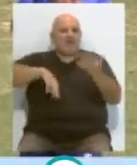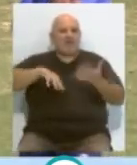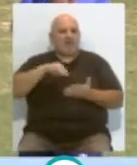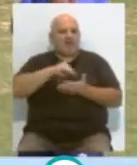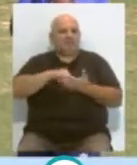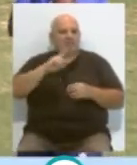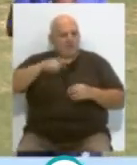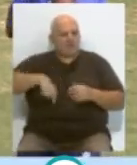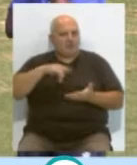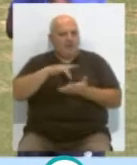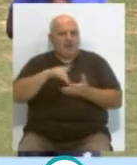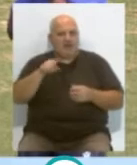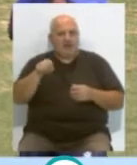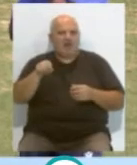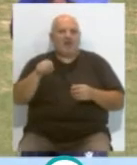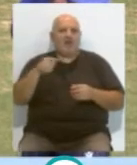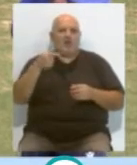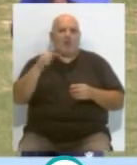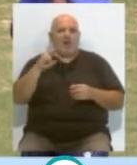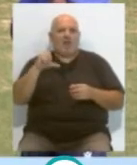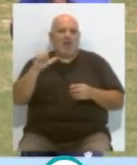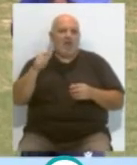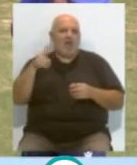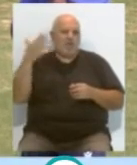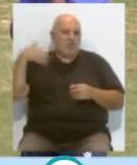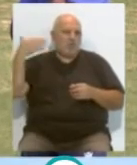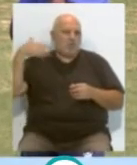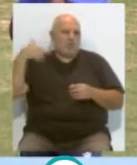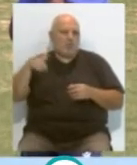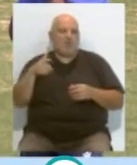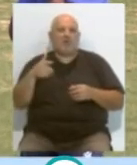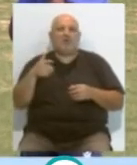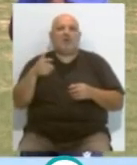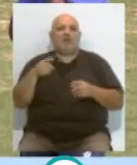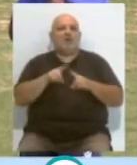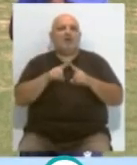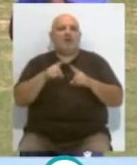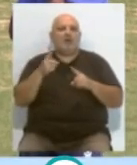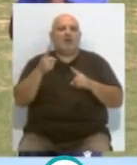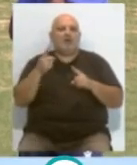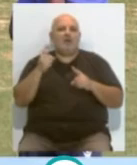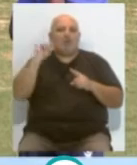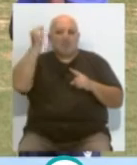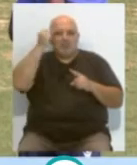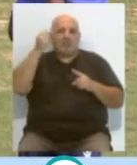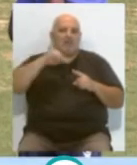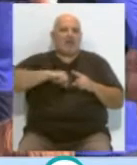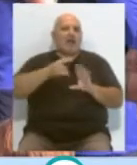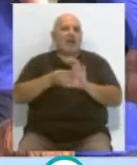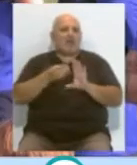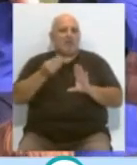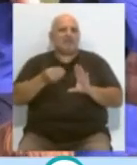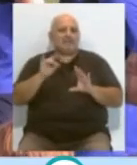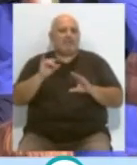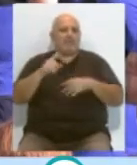muchas veces cuando tenía eso con Guardiola y después posteriormente, que sí, que tenía mucho dominio, tenía mucha calidad, tenía